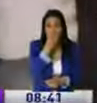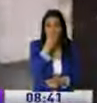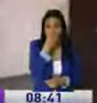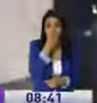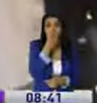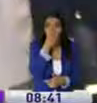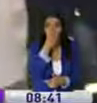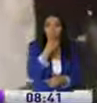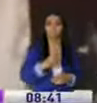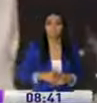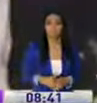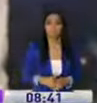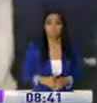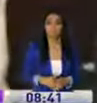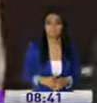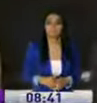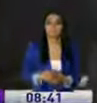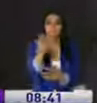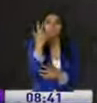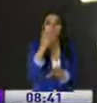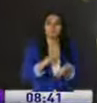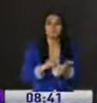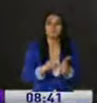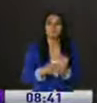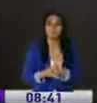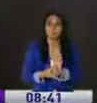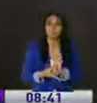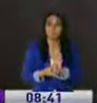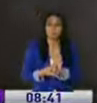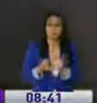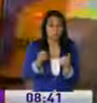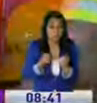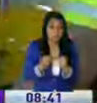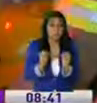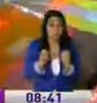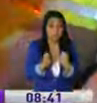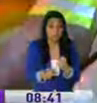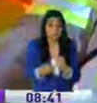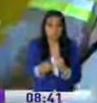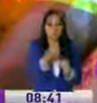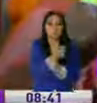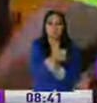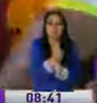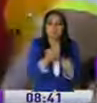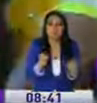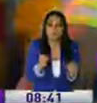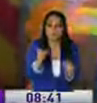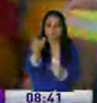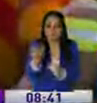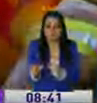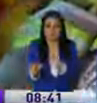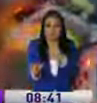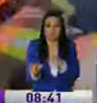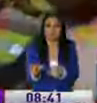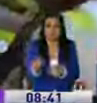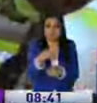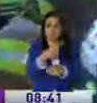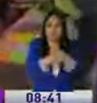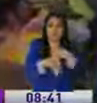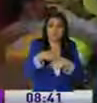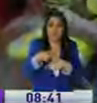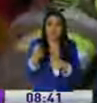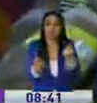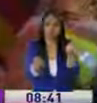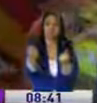Luego de aproximadamente 15 minutos de labor, se logró rescatar al ocupante y recuperar el cadáver del